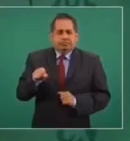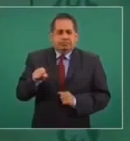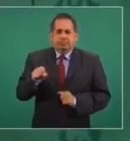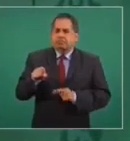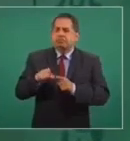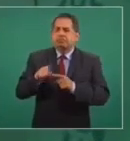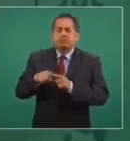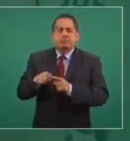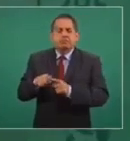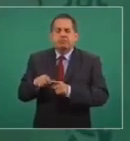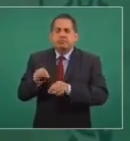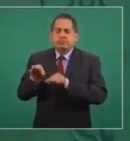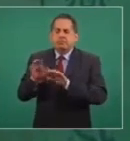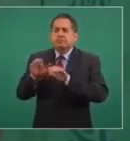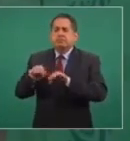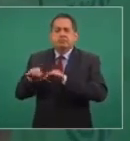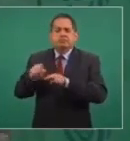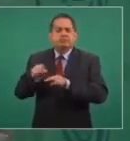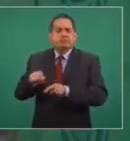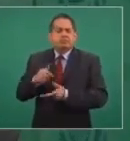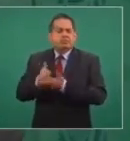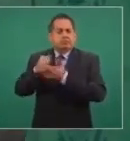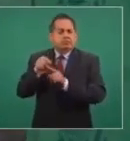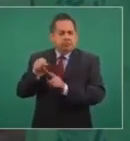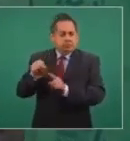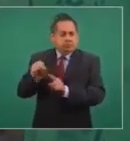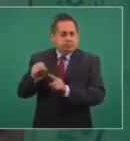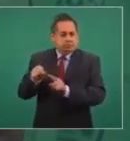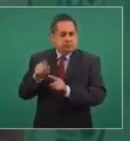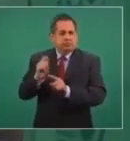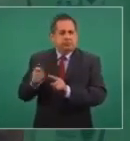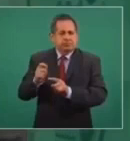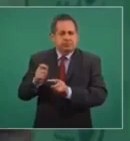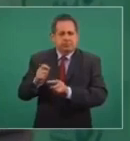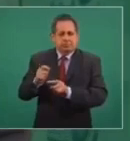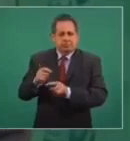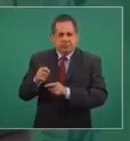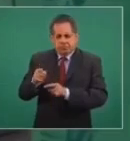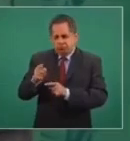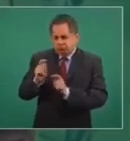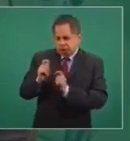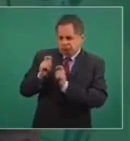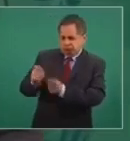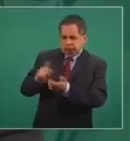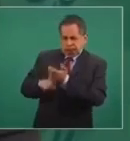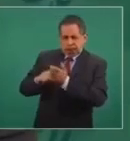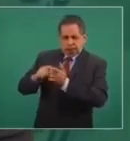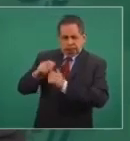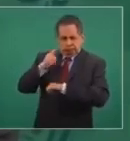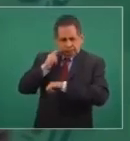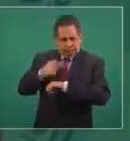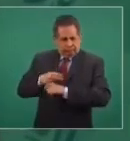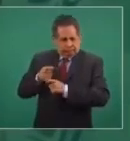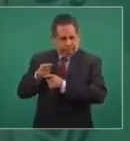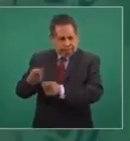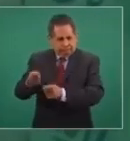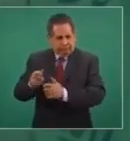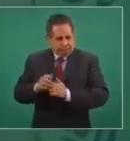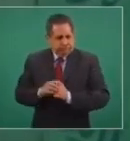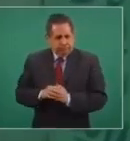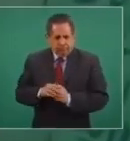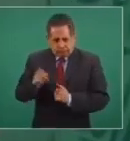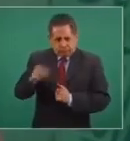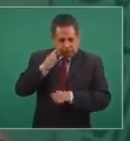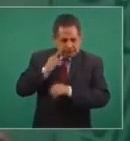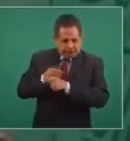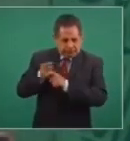nos ayudara en esta responsabilidad, en este encargo, porque no son cargos, son